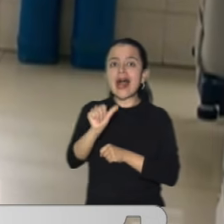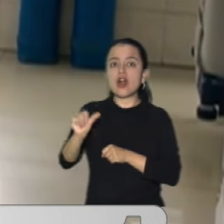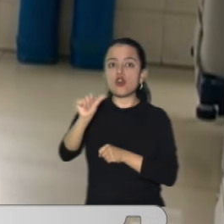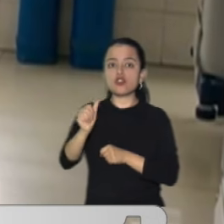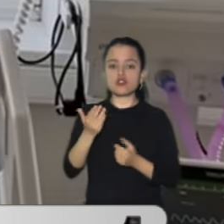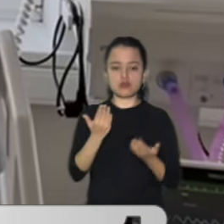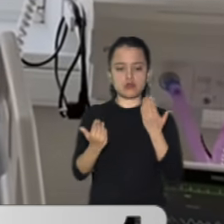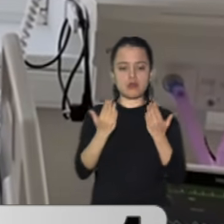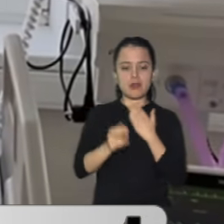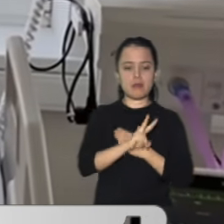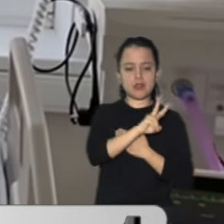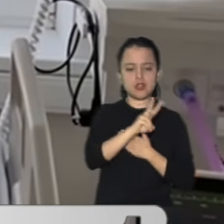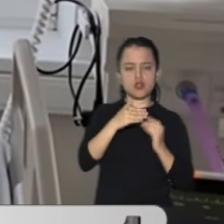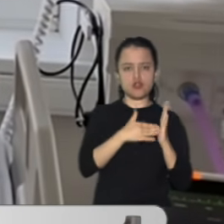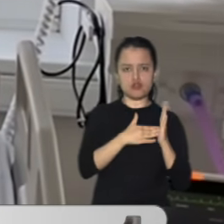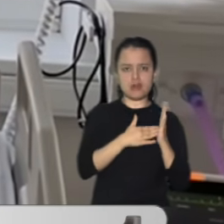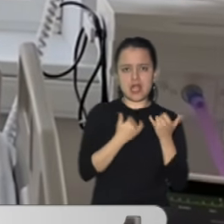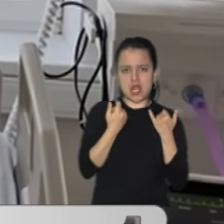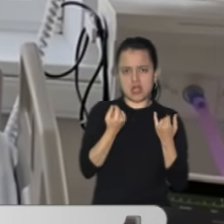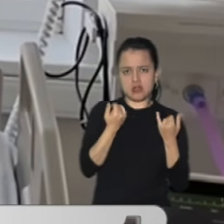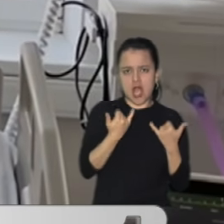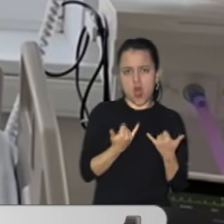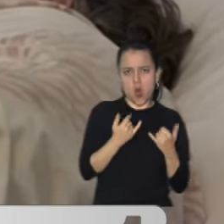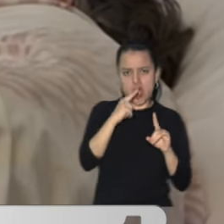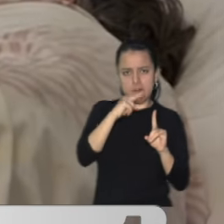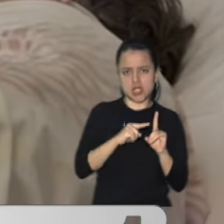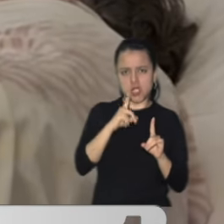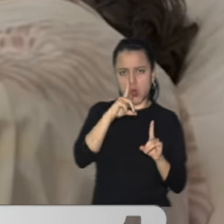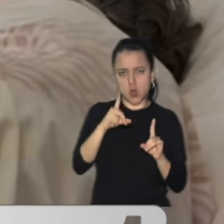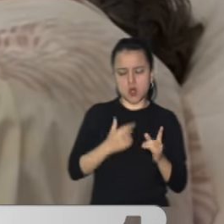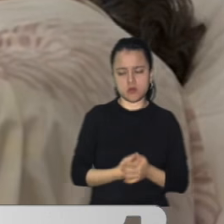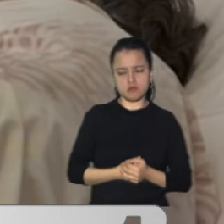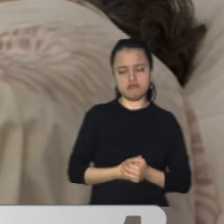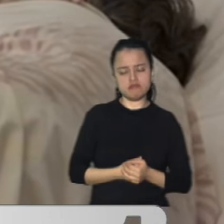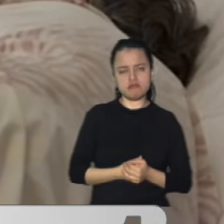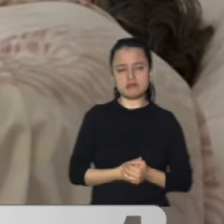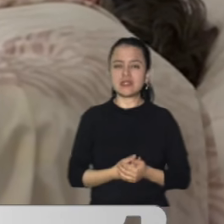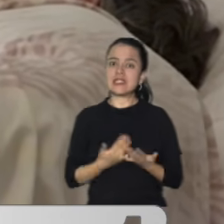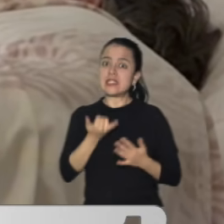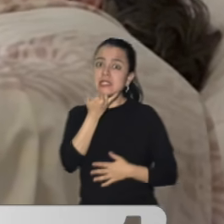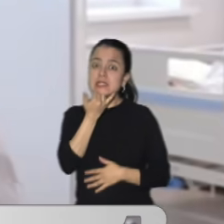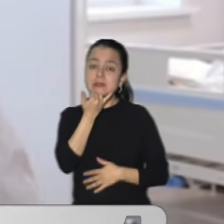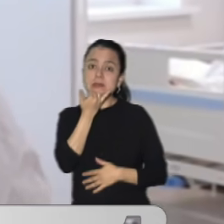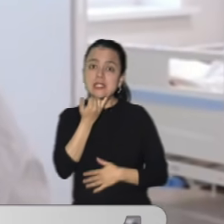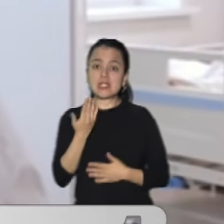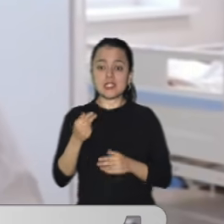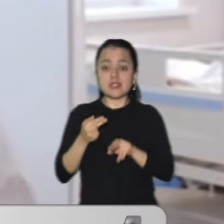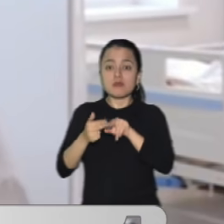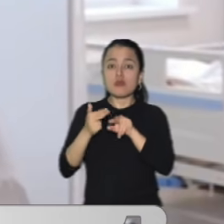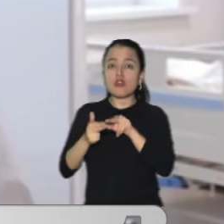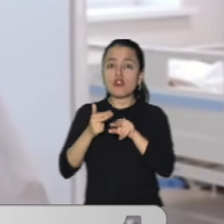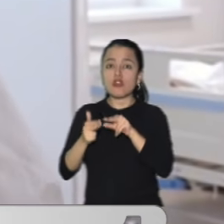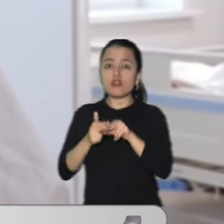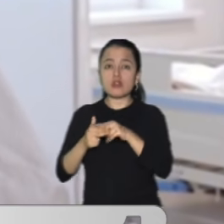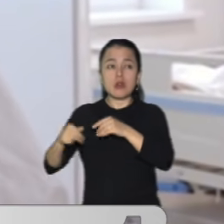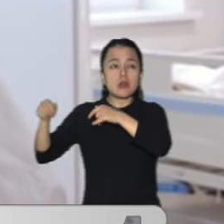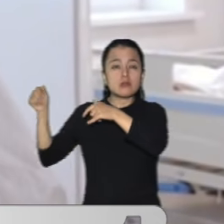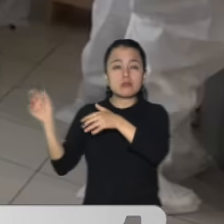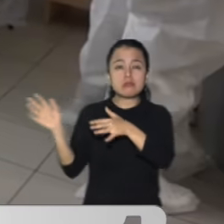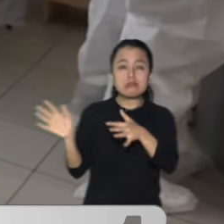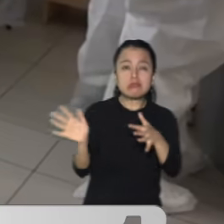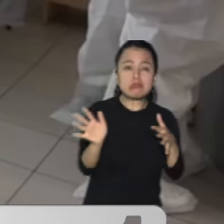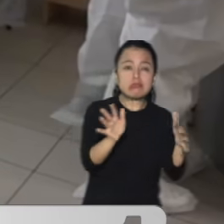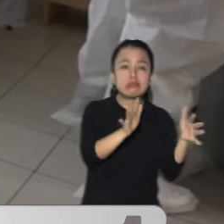casi 22.000 que se reportaron en las últimas 24 horas. Para los expertos, en las próximas semanas no habrá ninguna